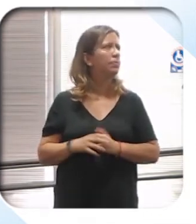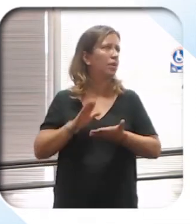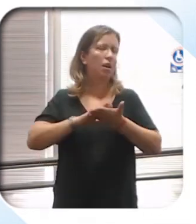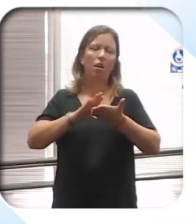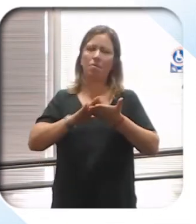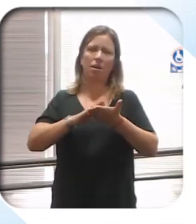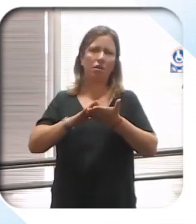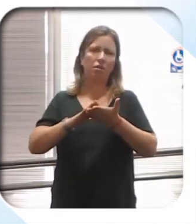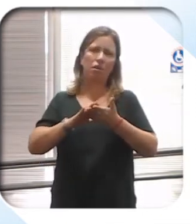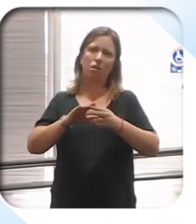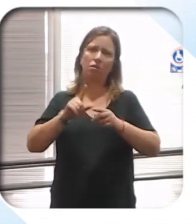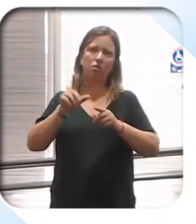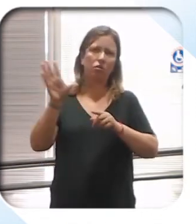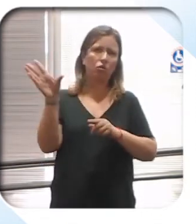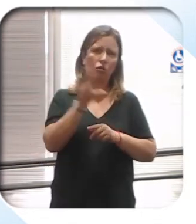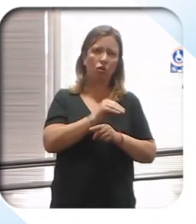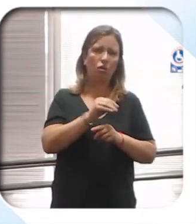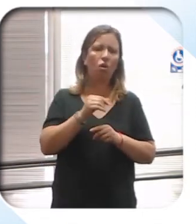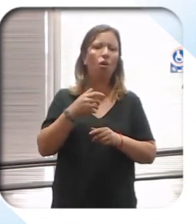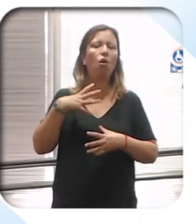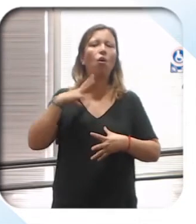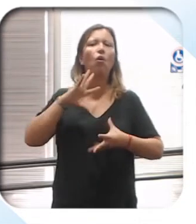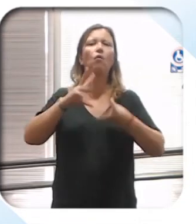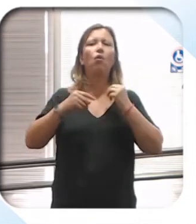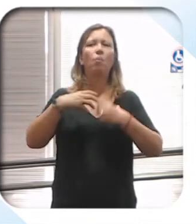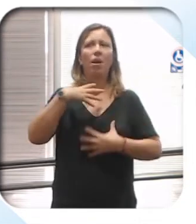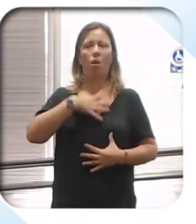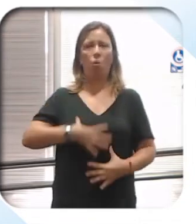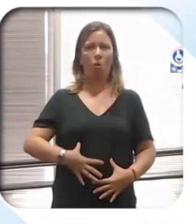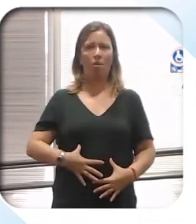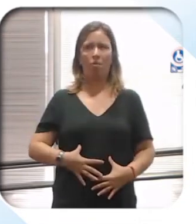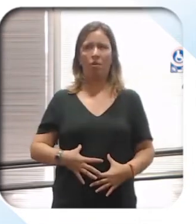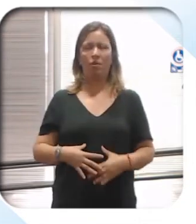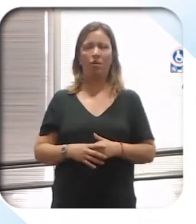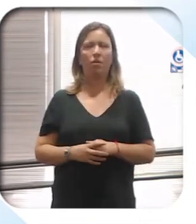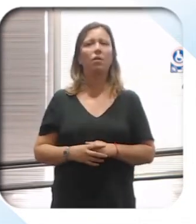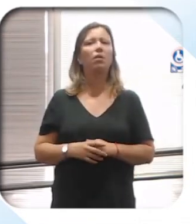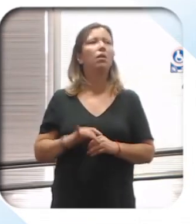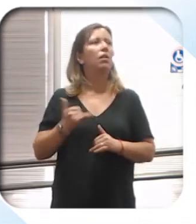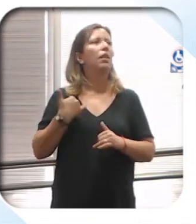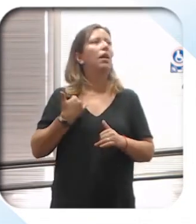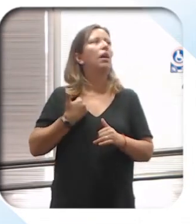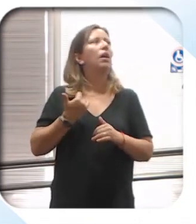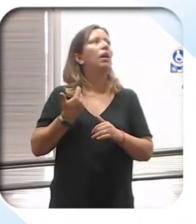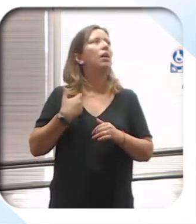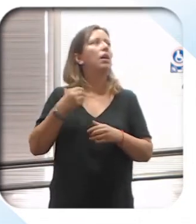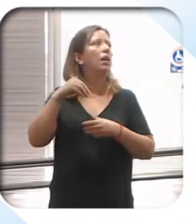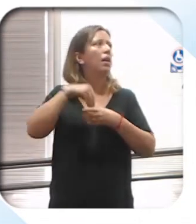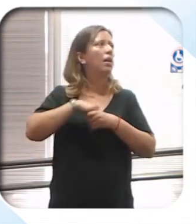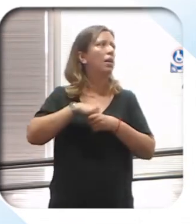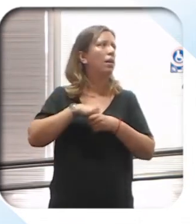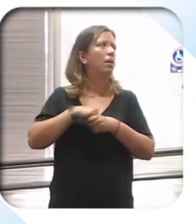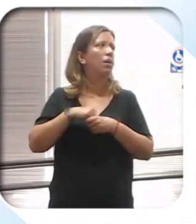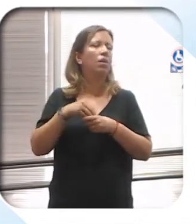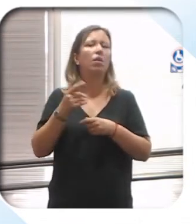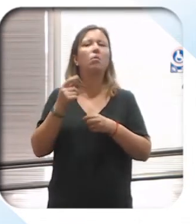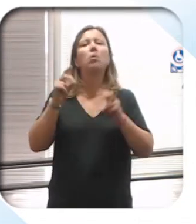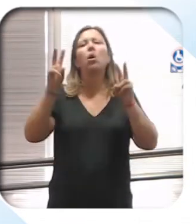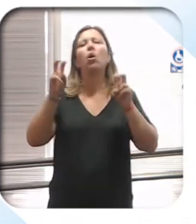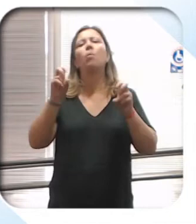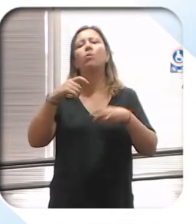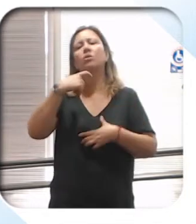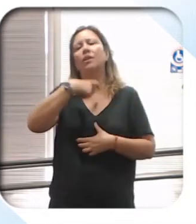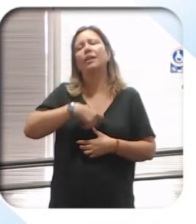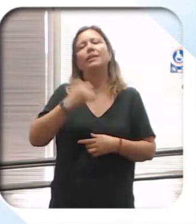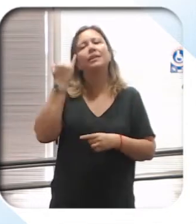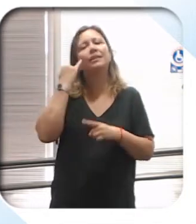Repasamos todos los componentes de la anatomía, básicamente, de lo que llamamos, entre comillas, la anatomía